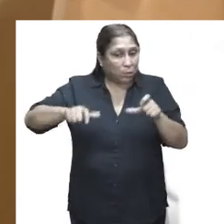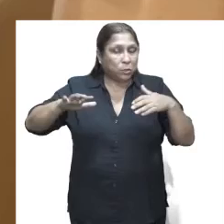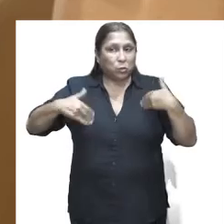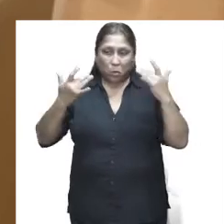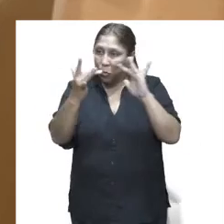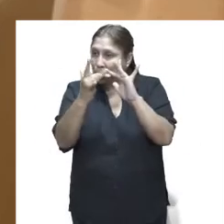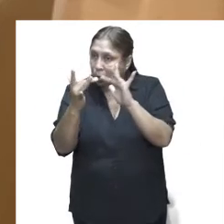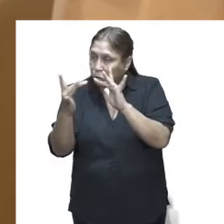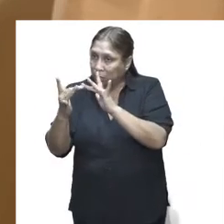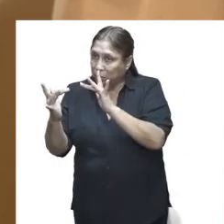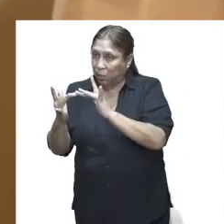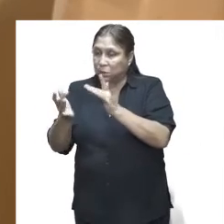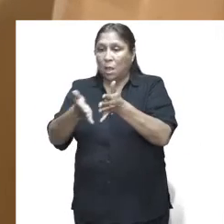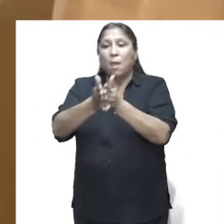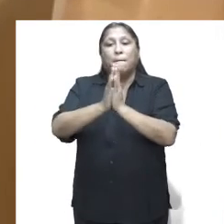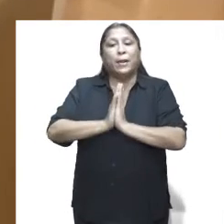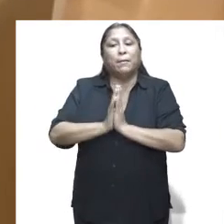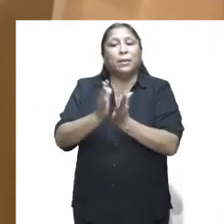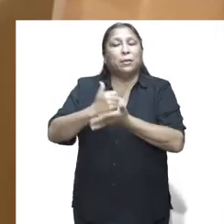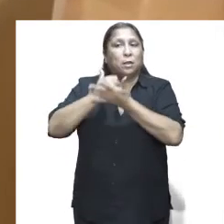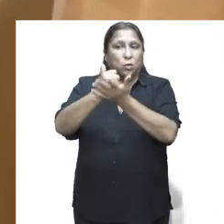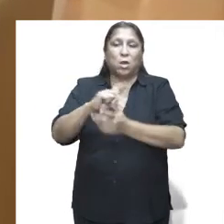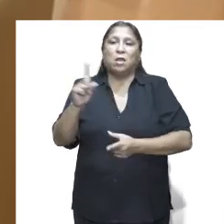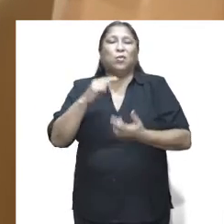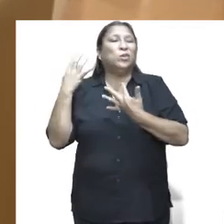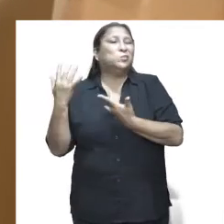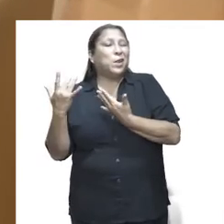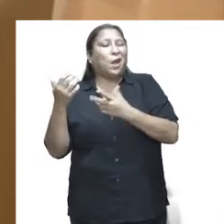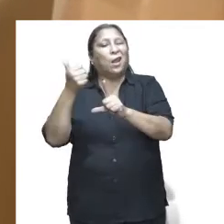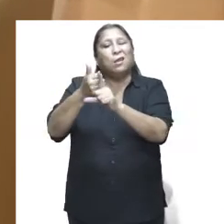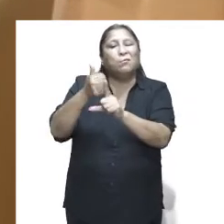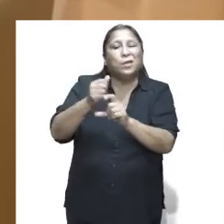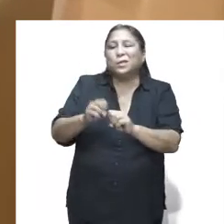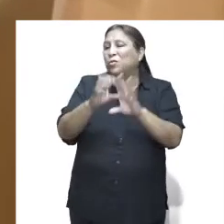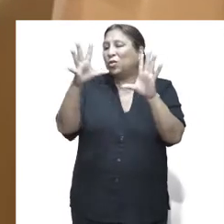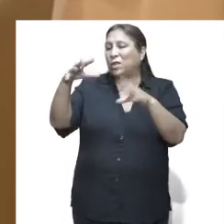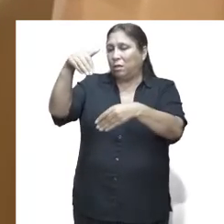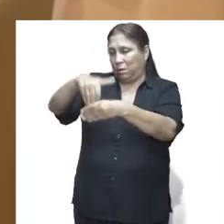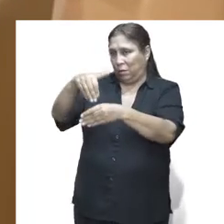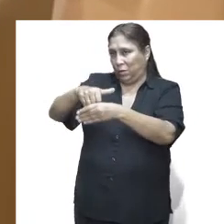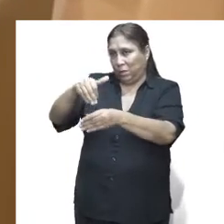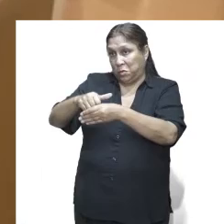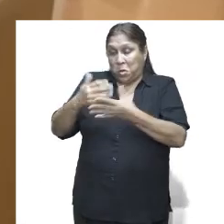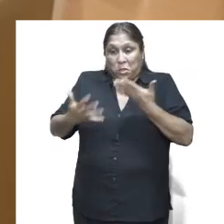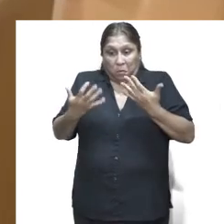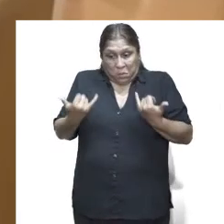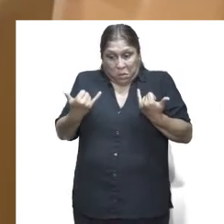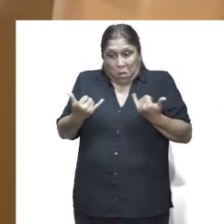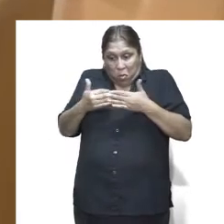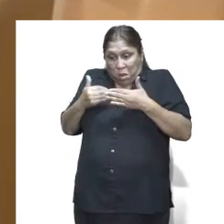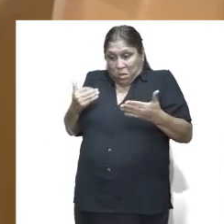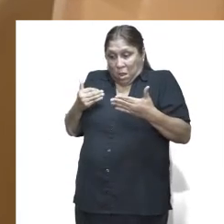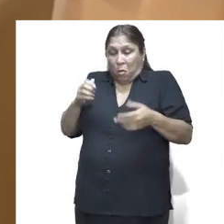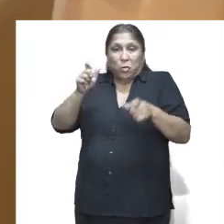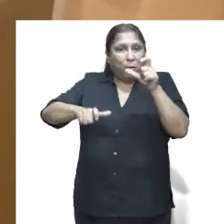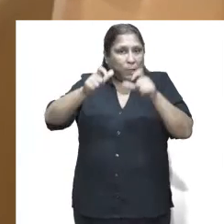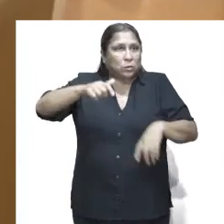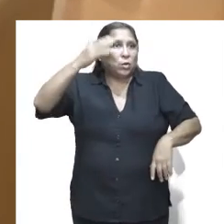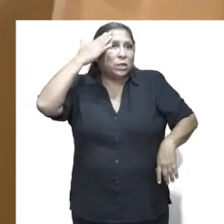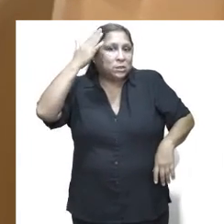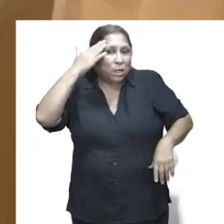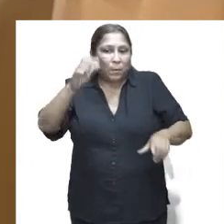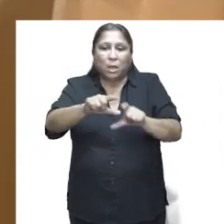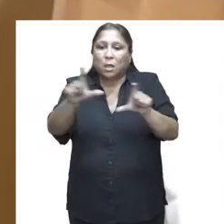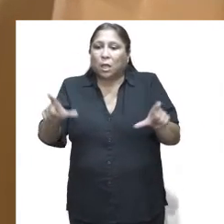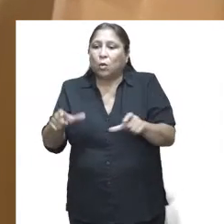comunicar, ¿no? Para pedir la intervención y no esperar tal vez al día de la votación. Puede ser que desde ya una persona conozca que su centro de votación